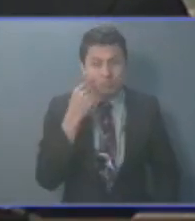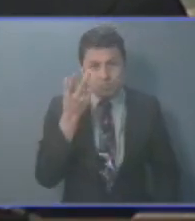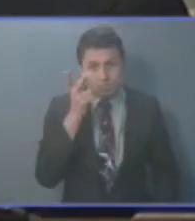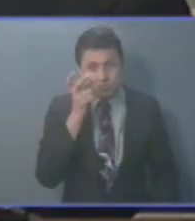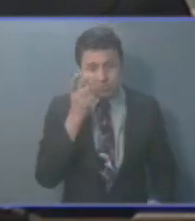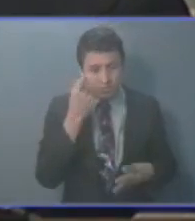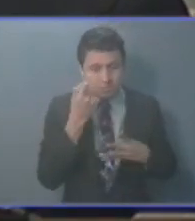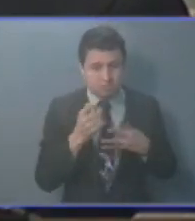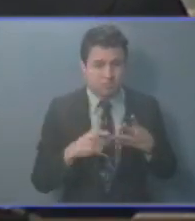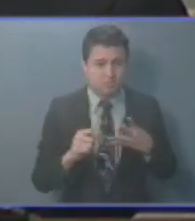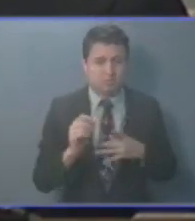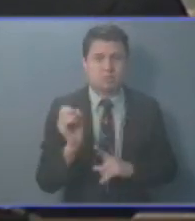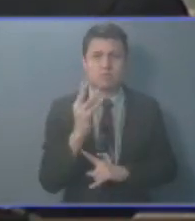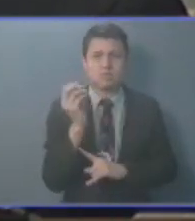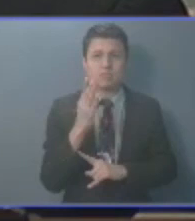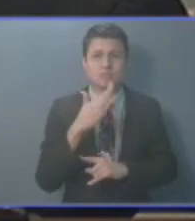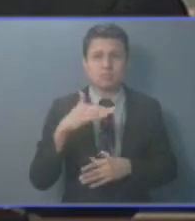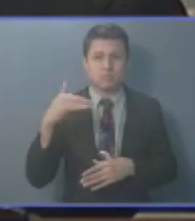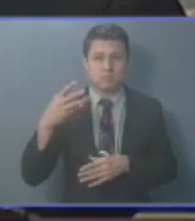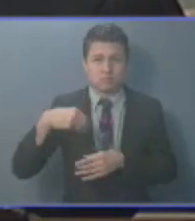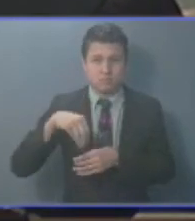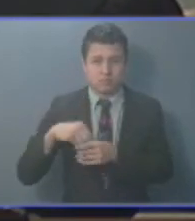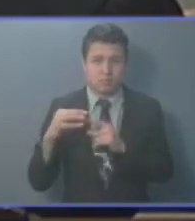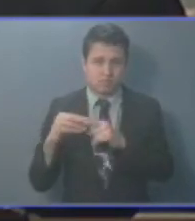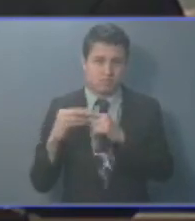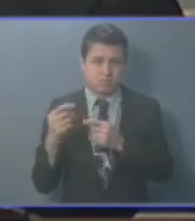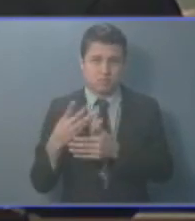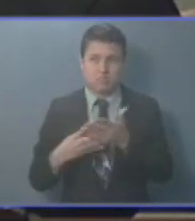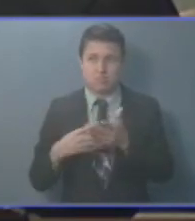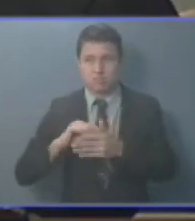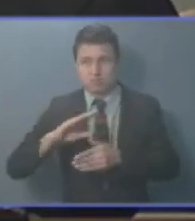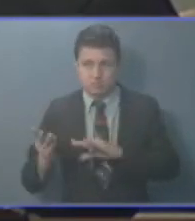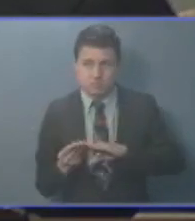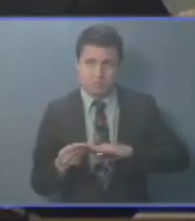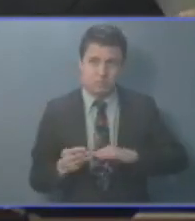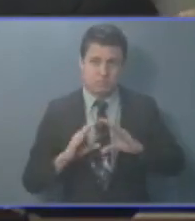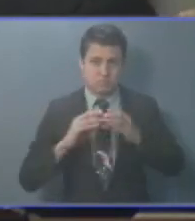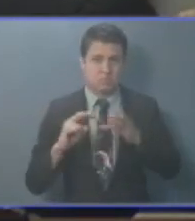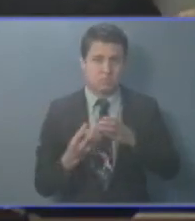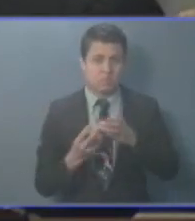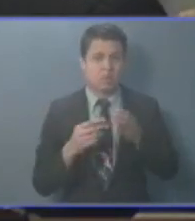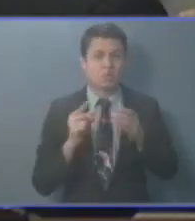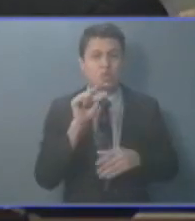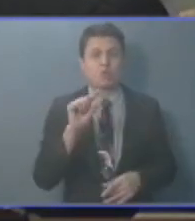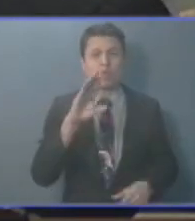Ciudadana del Fondo de Emergencia, Recuperación y Reconstrucción Económica, en adelante el Comité,